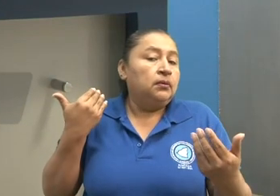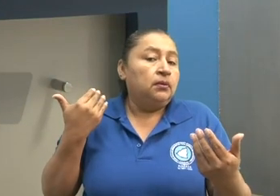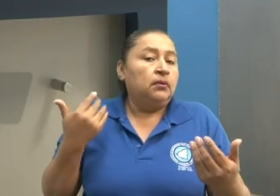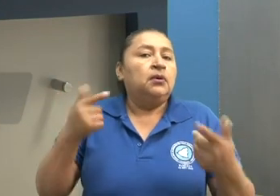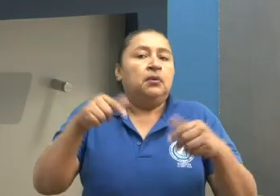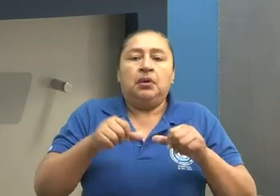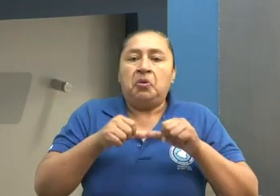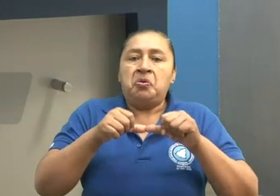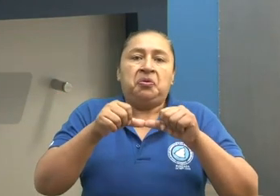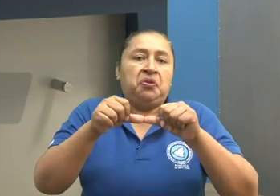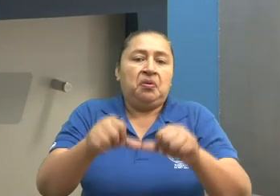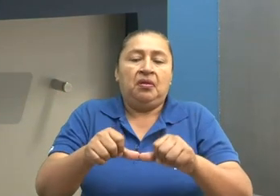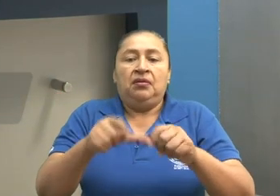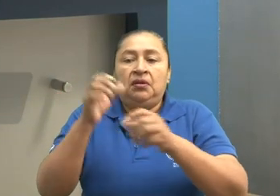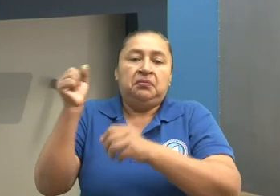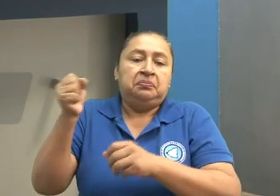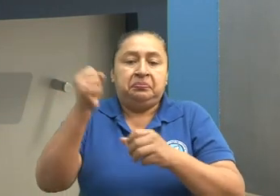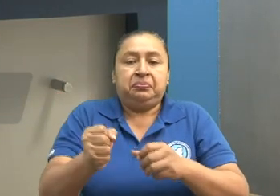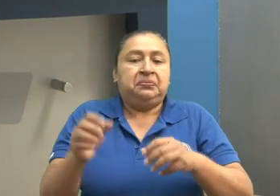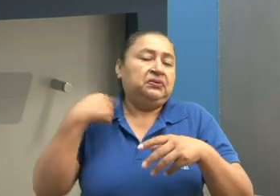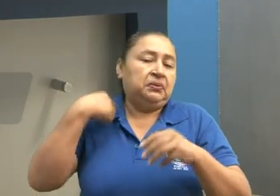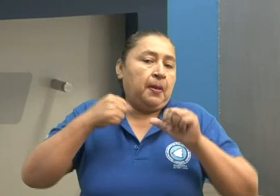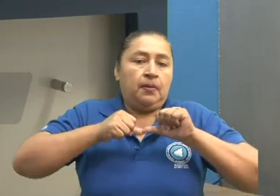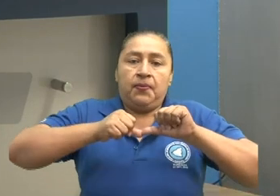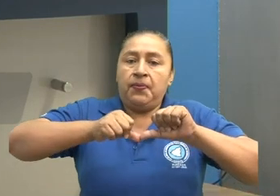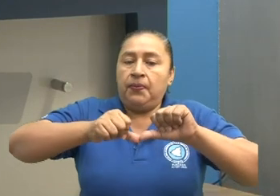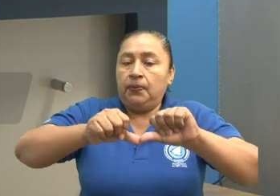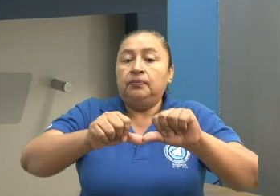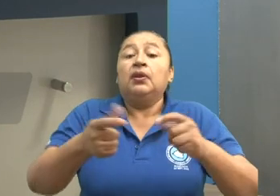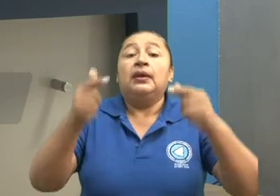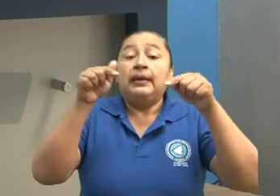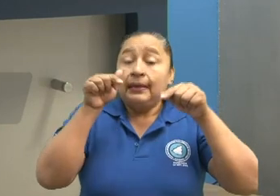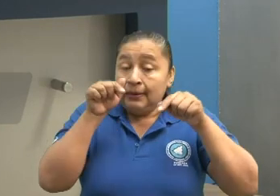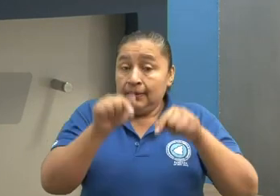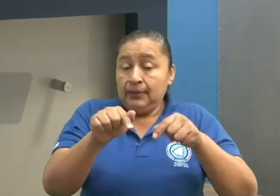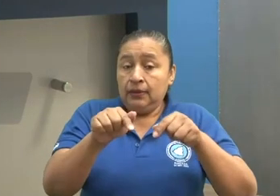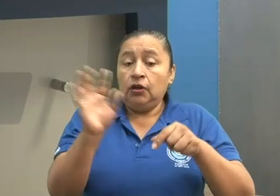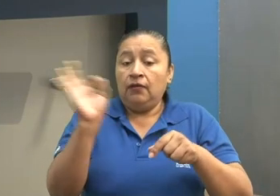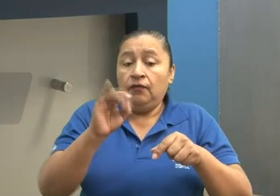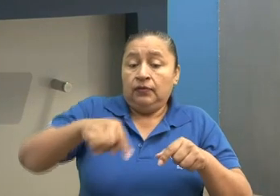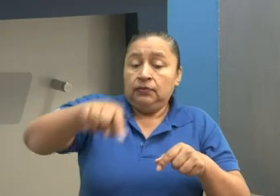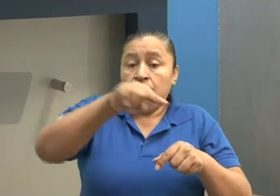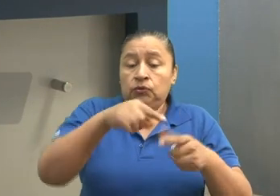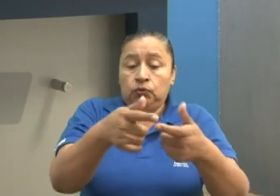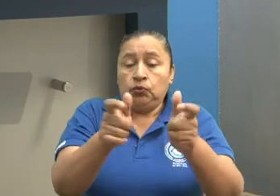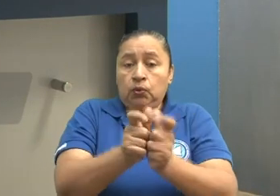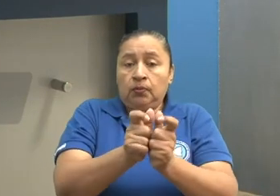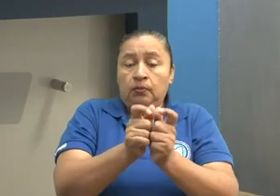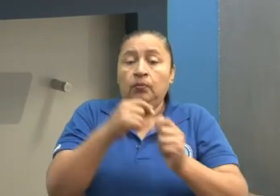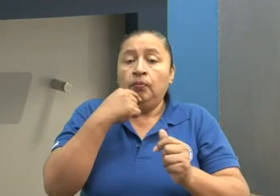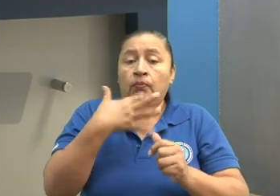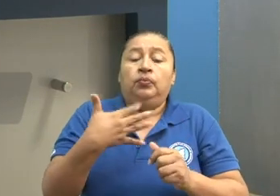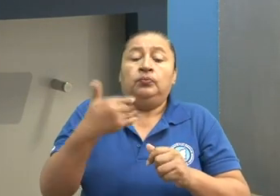se hubiera seguido eternizando la dictadura y los intereses oligarcas en Nicaragua. Y es precisamente por esa formación, porque al final